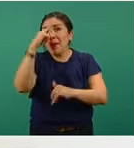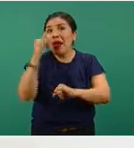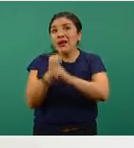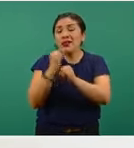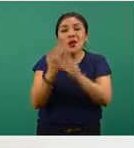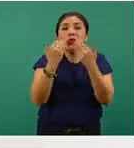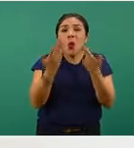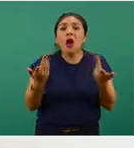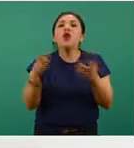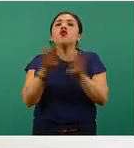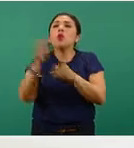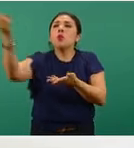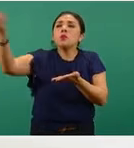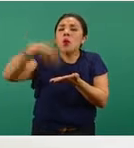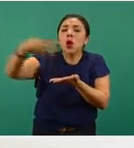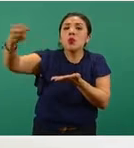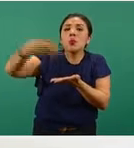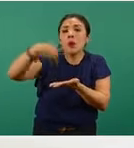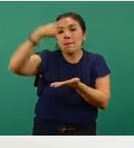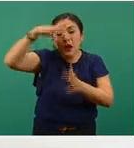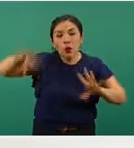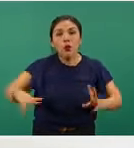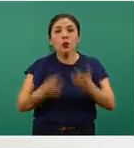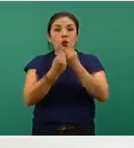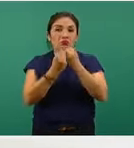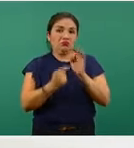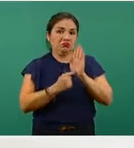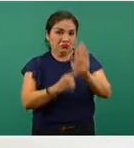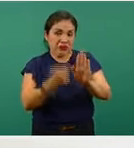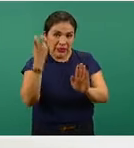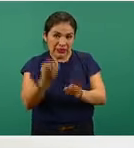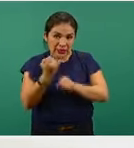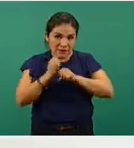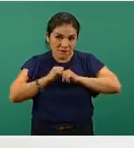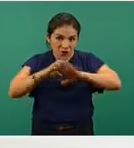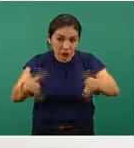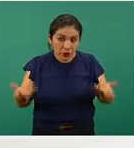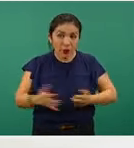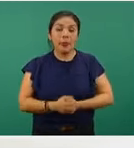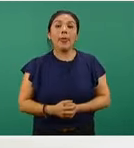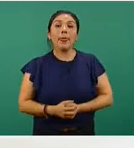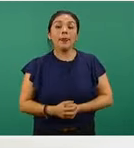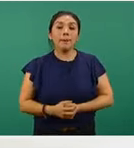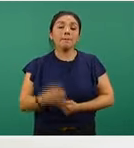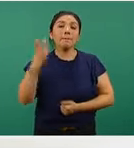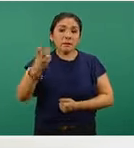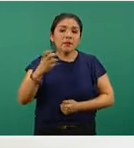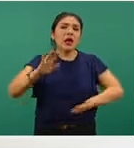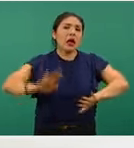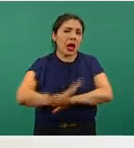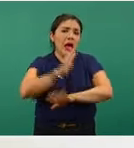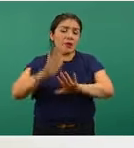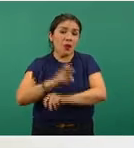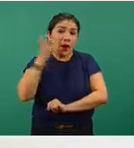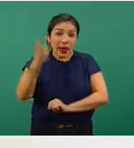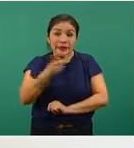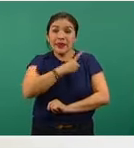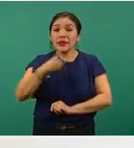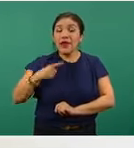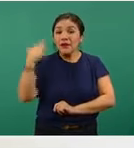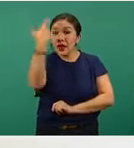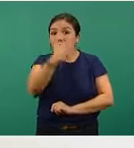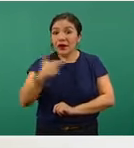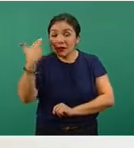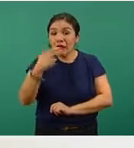hacia la plataforma electrónica que los colecta estos datos. Y ya se van actualizando, entonces hay que revisar esto,